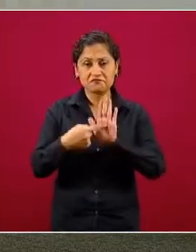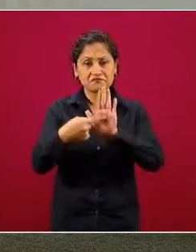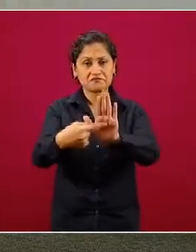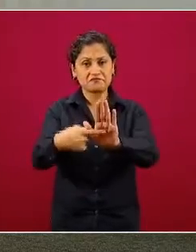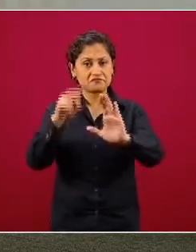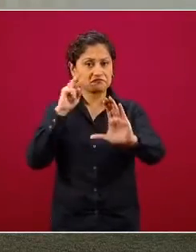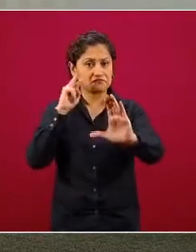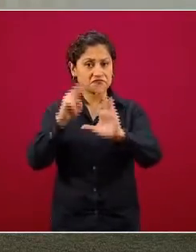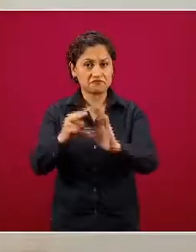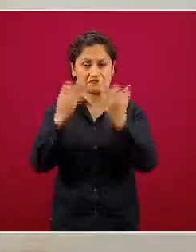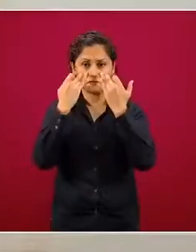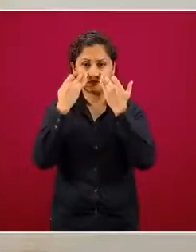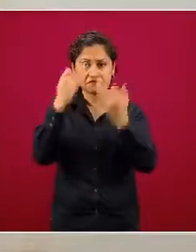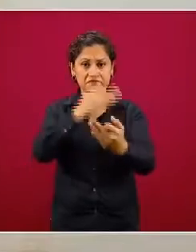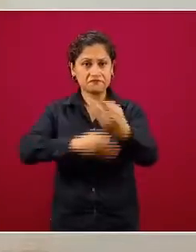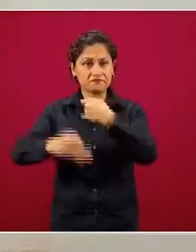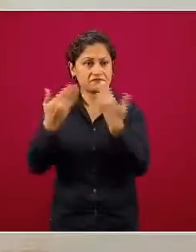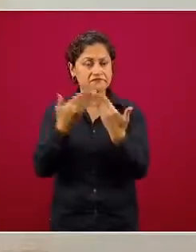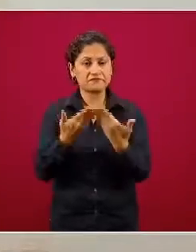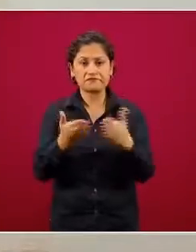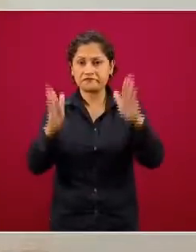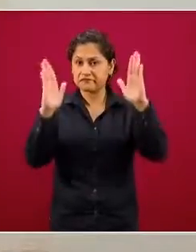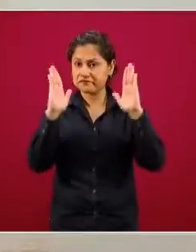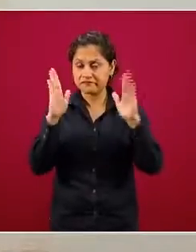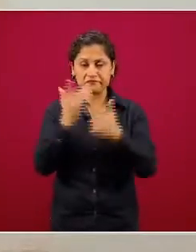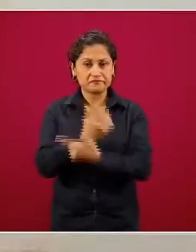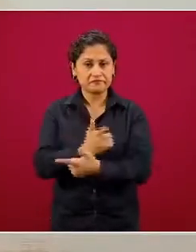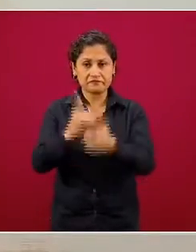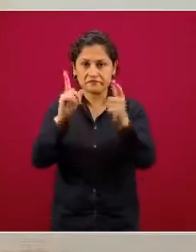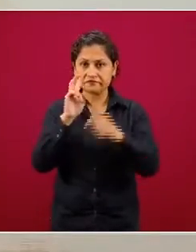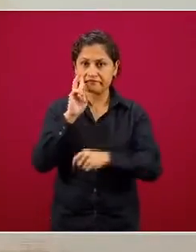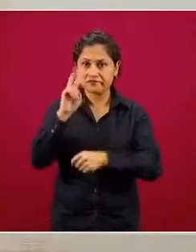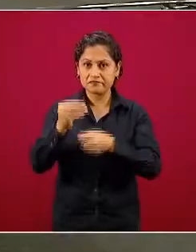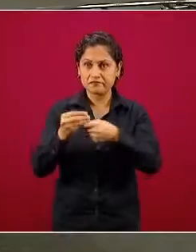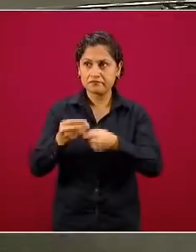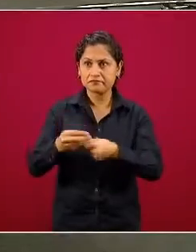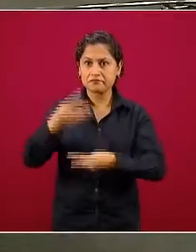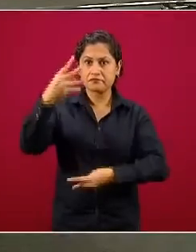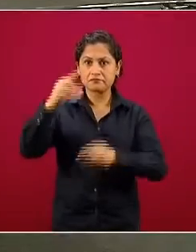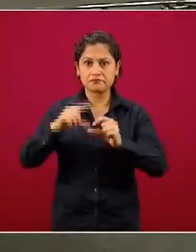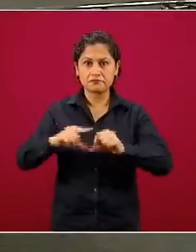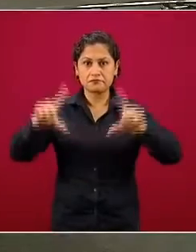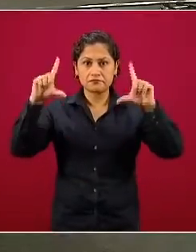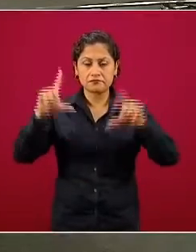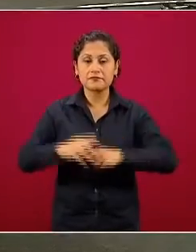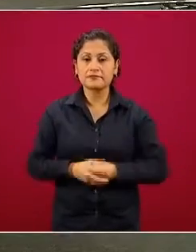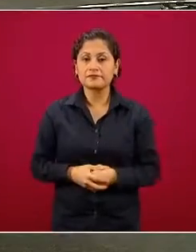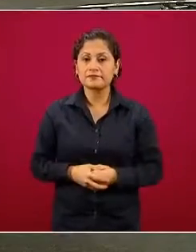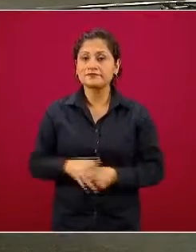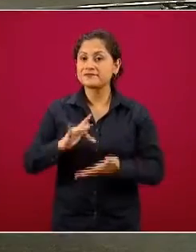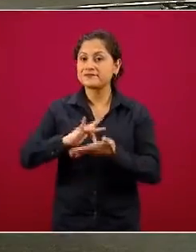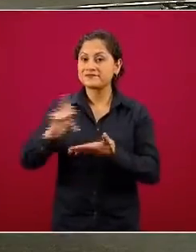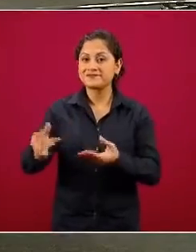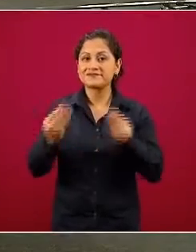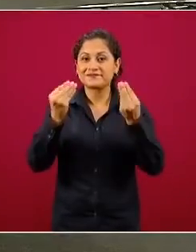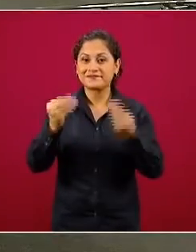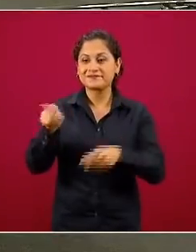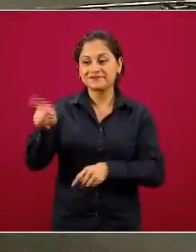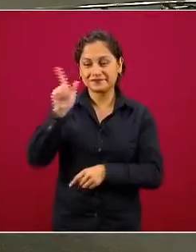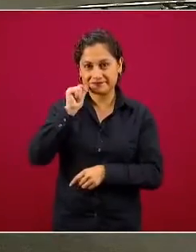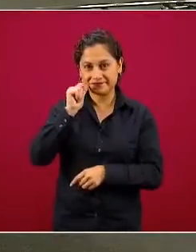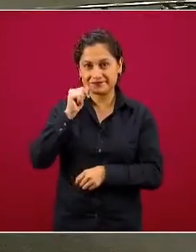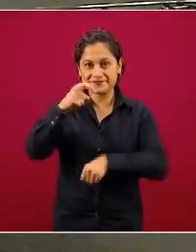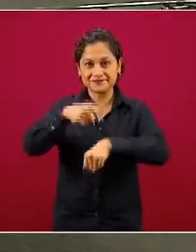transparente, clara, abierta, y todos pueden entrar y consultar los datos sin ningún problema. Muchas gracias. Quedará pendiente, son las